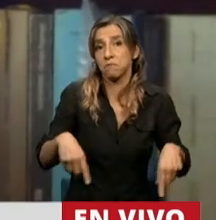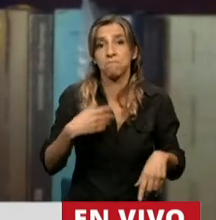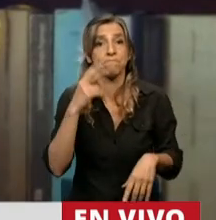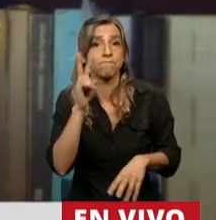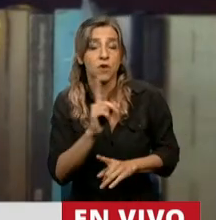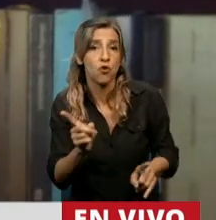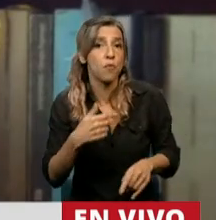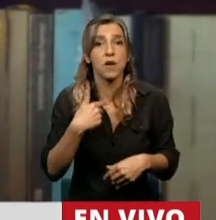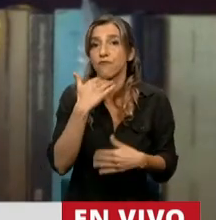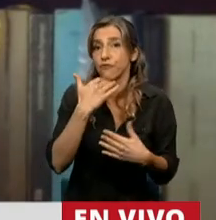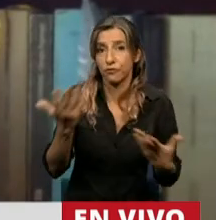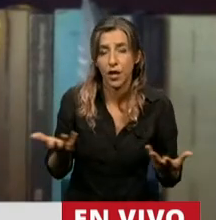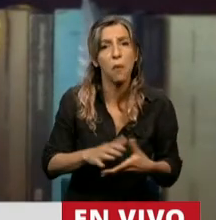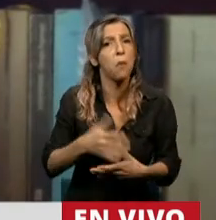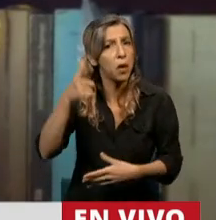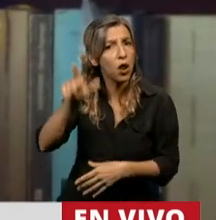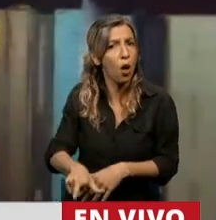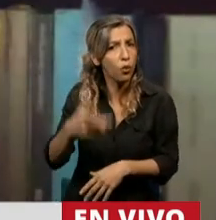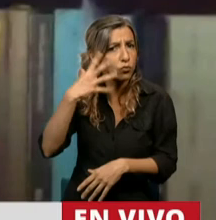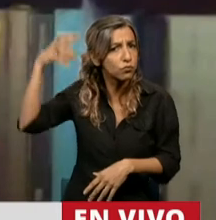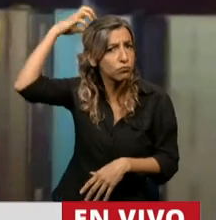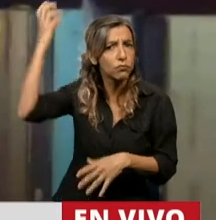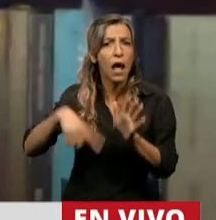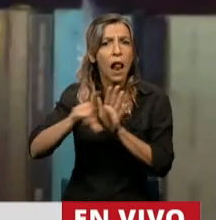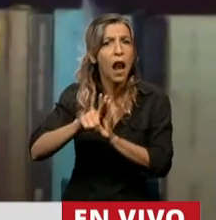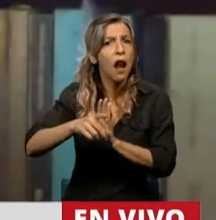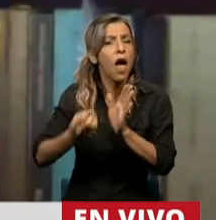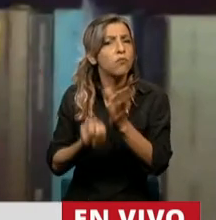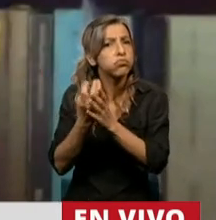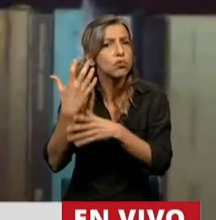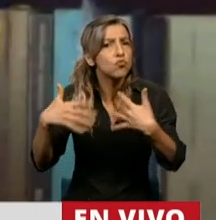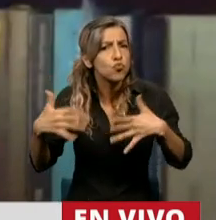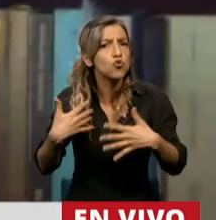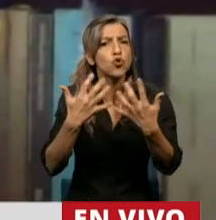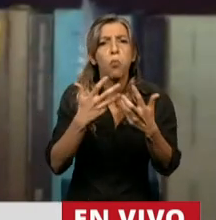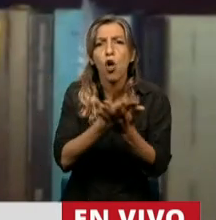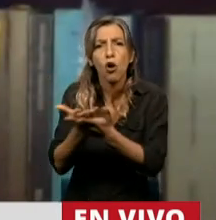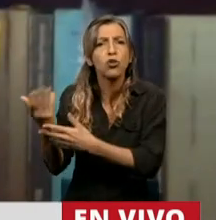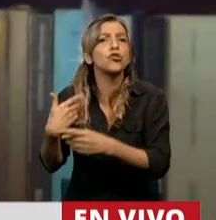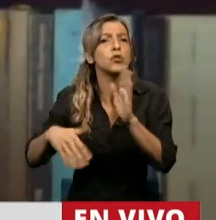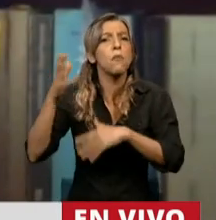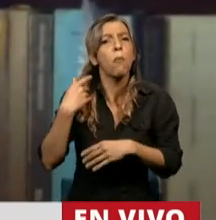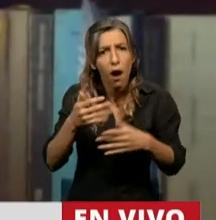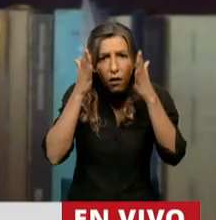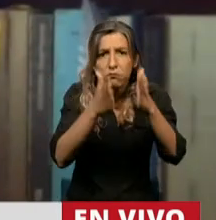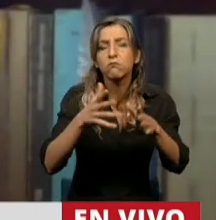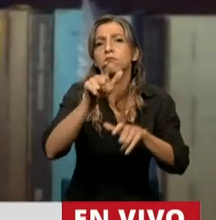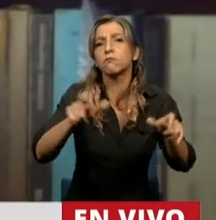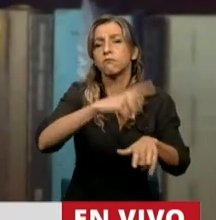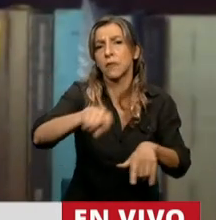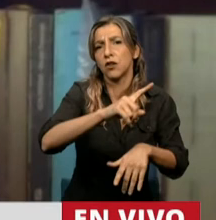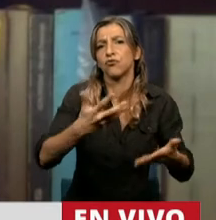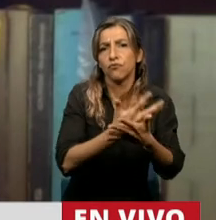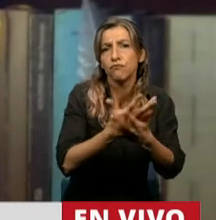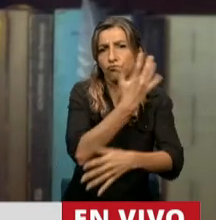fue la autora intelectual de muchas leyes vinculadas a los sectores más vulnerables y desprotegidos de nuestra sociedad. Y en ese